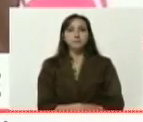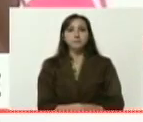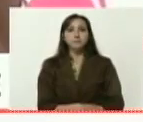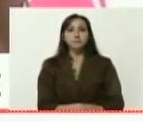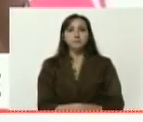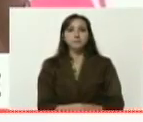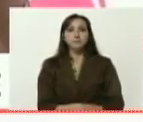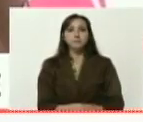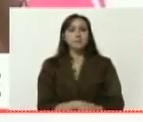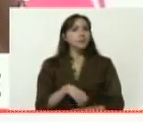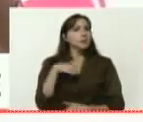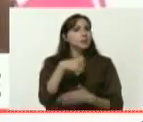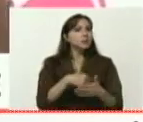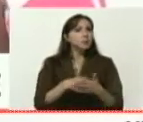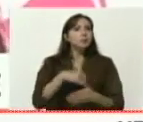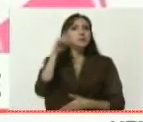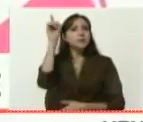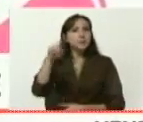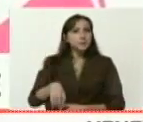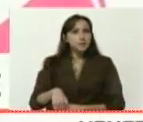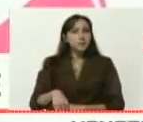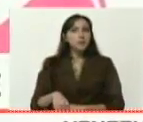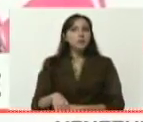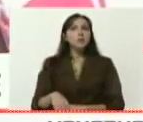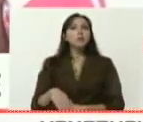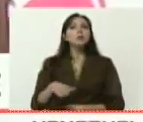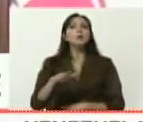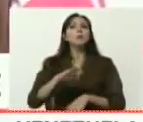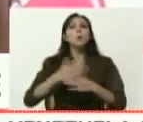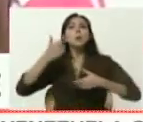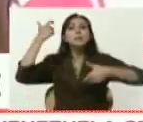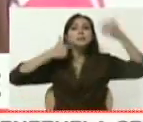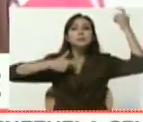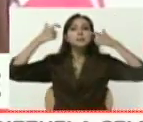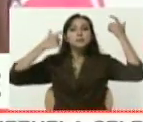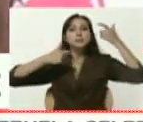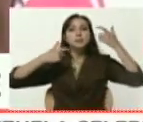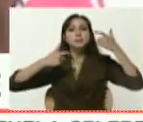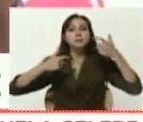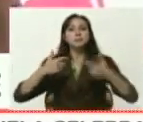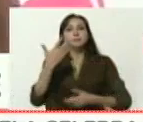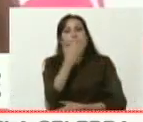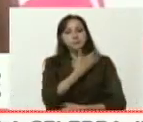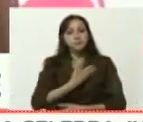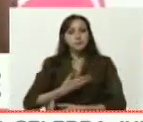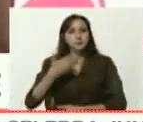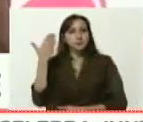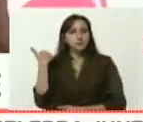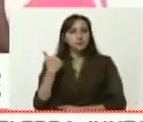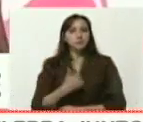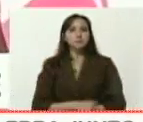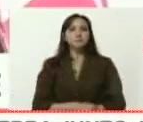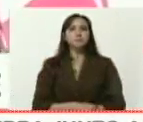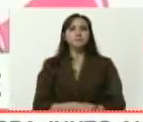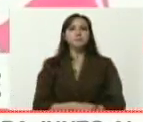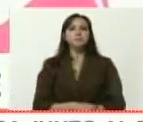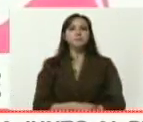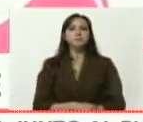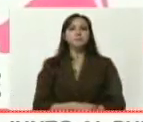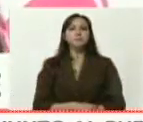Esta lucha es también por mi comandante supremo y eterno Hugo Chávez Frías, por quienes portan el fuego